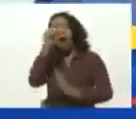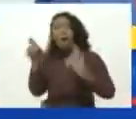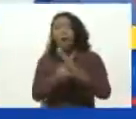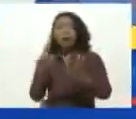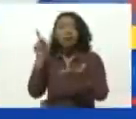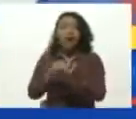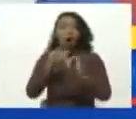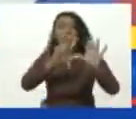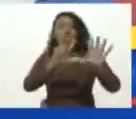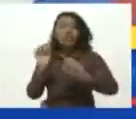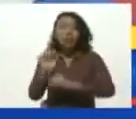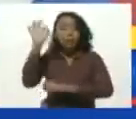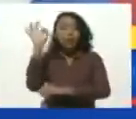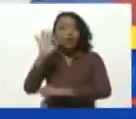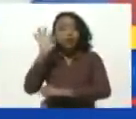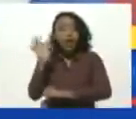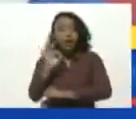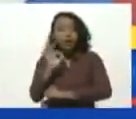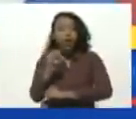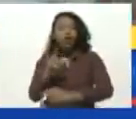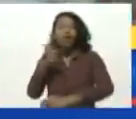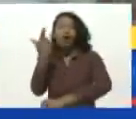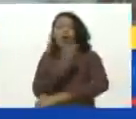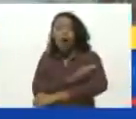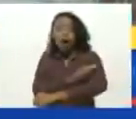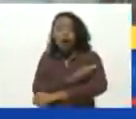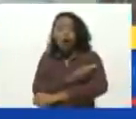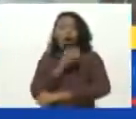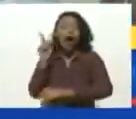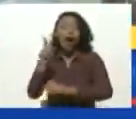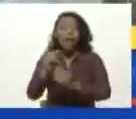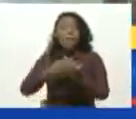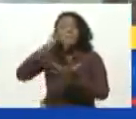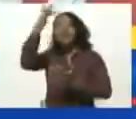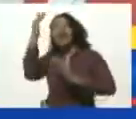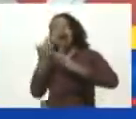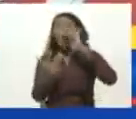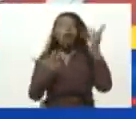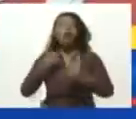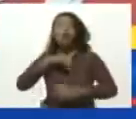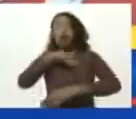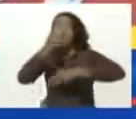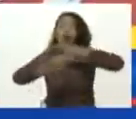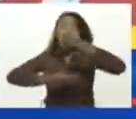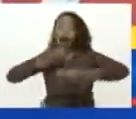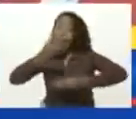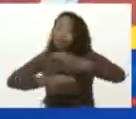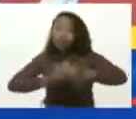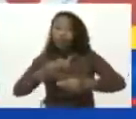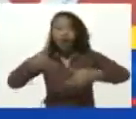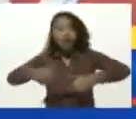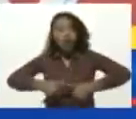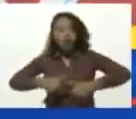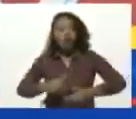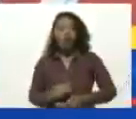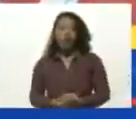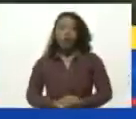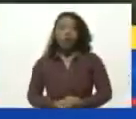al 80% de vacunados. Es un milagro que hemos hecho.